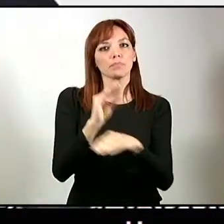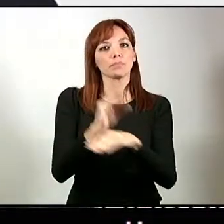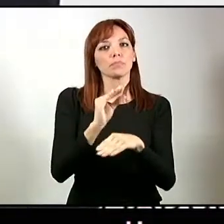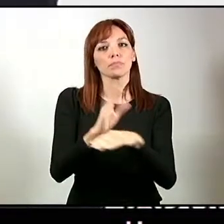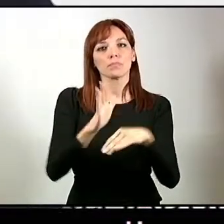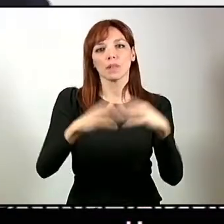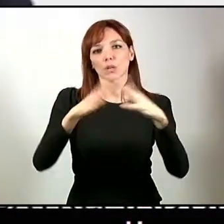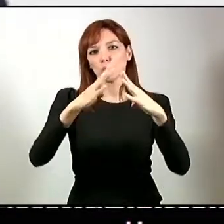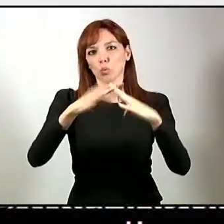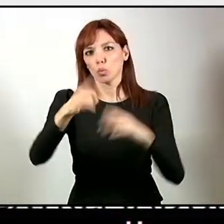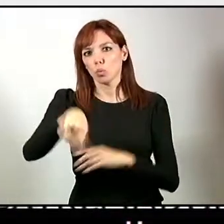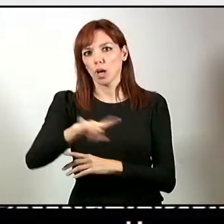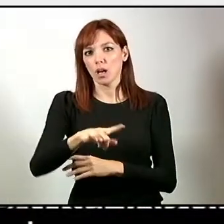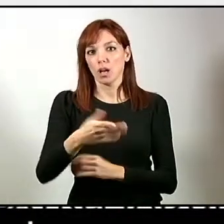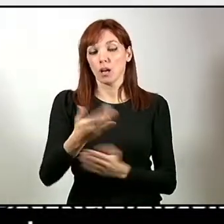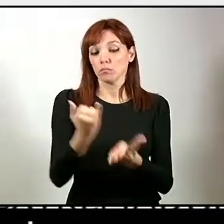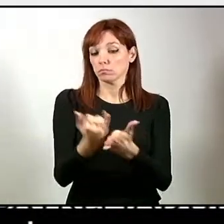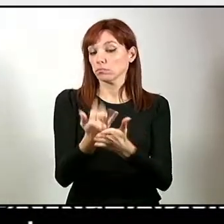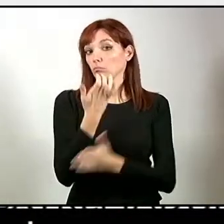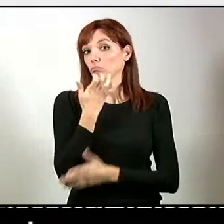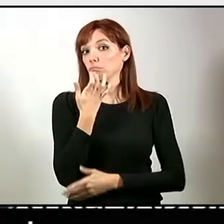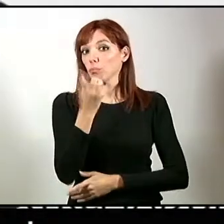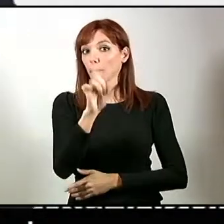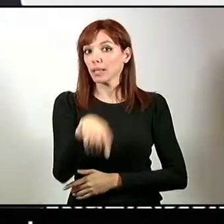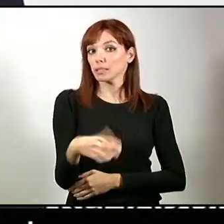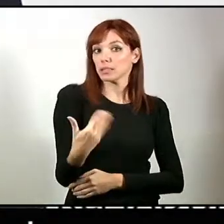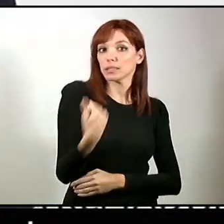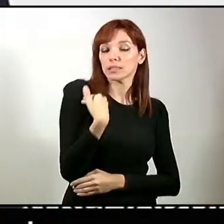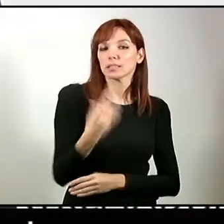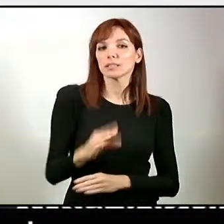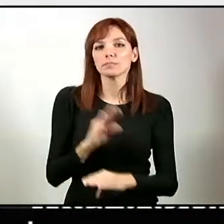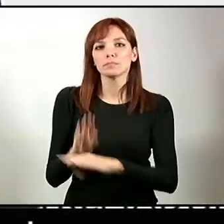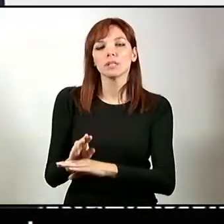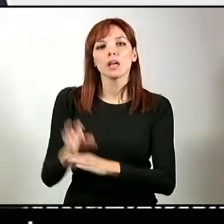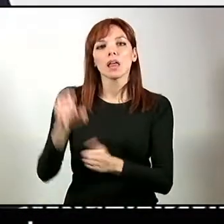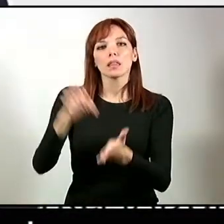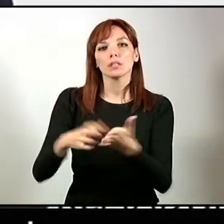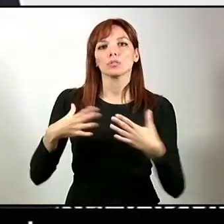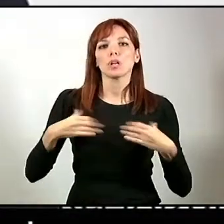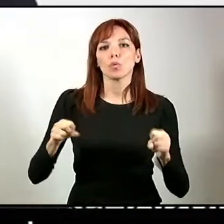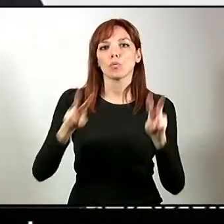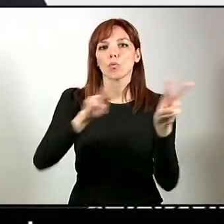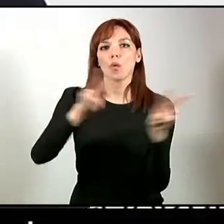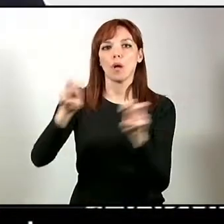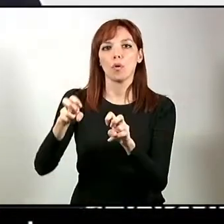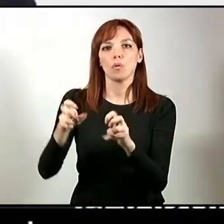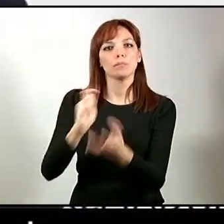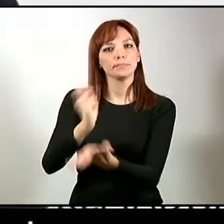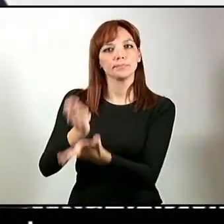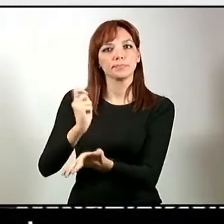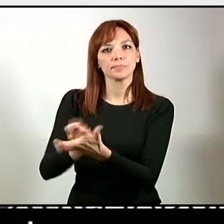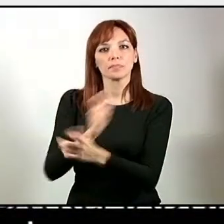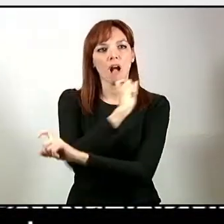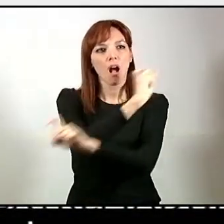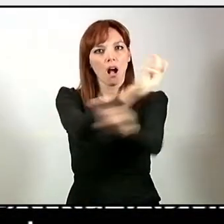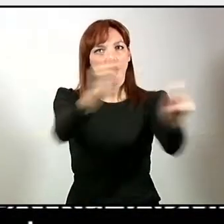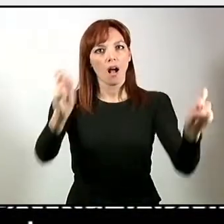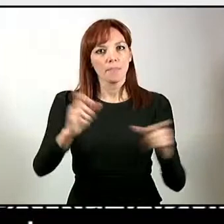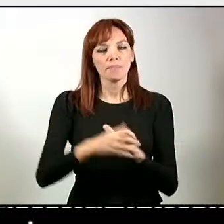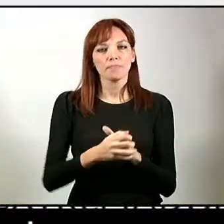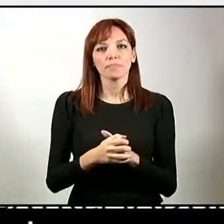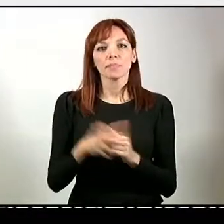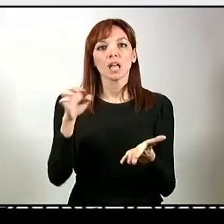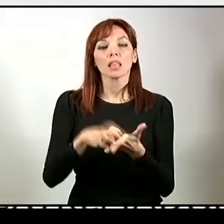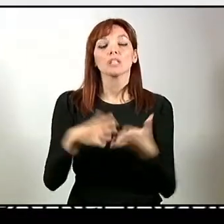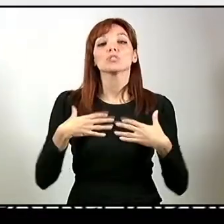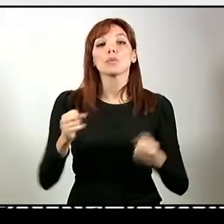comprobar cómo hace un mes invertimos en un nuevo centro de salud, anunciamos la construcción del nuevo centro de salud